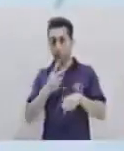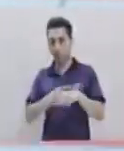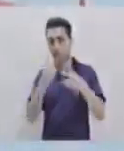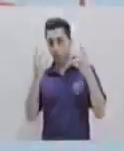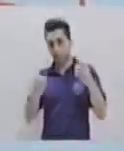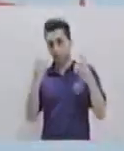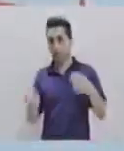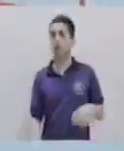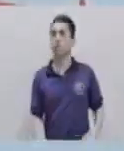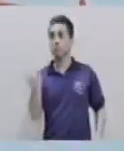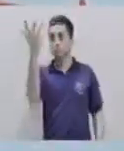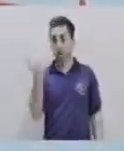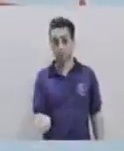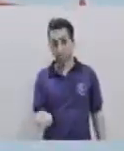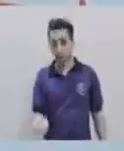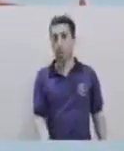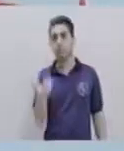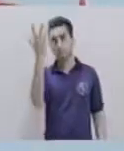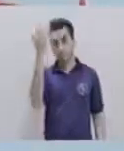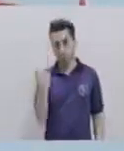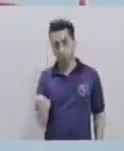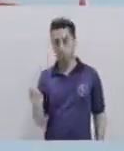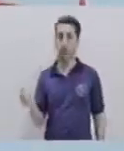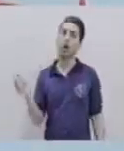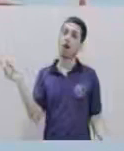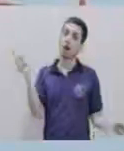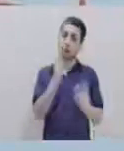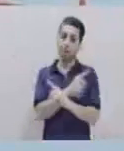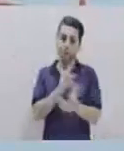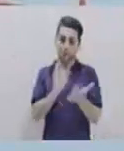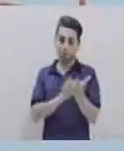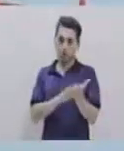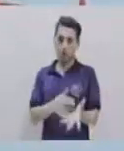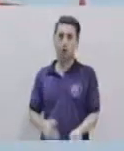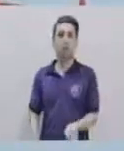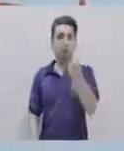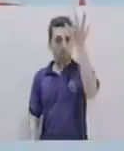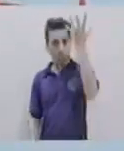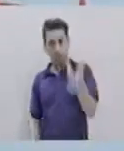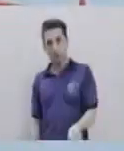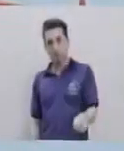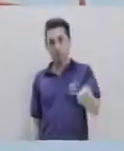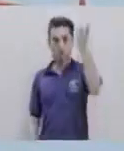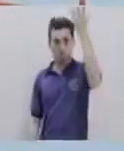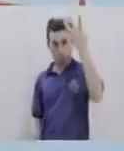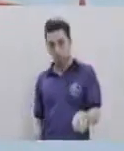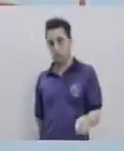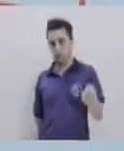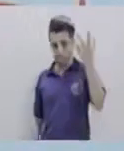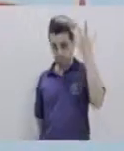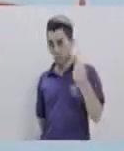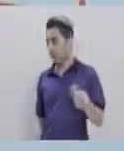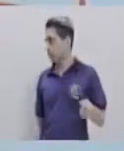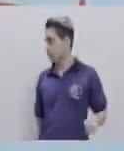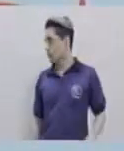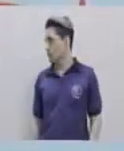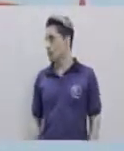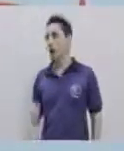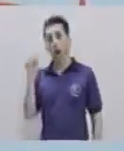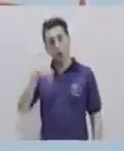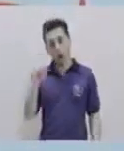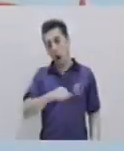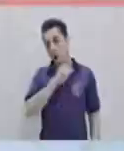pelota. Volvemos a cambiar de actividad y nos la lanzamos de una a la otra. Esto en